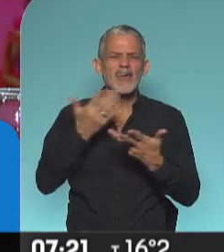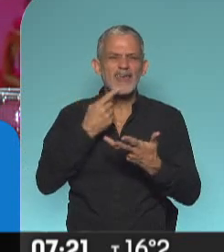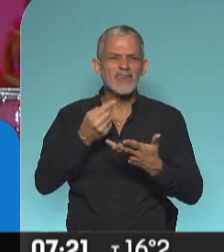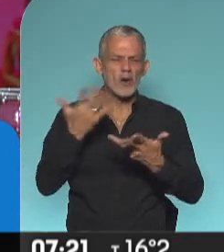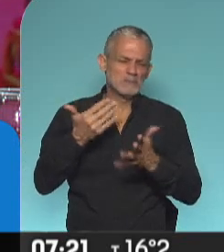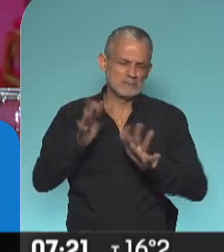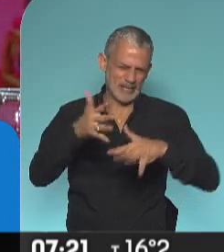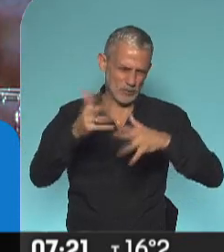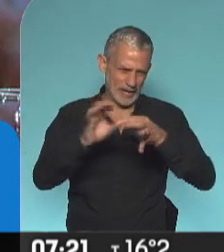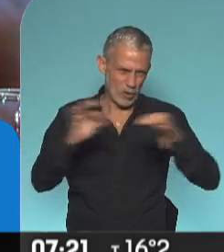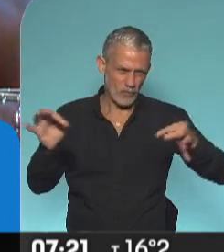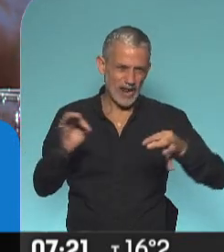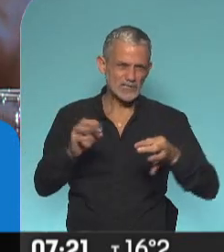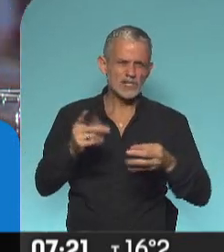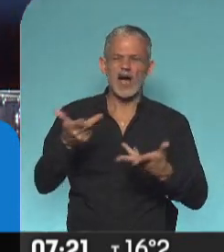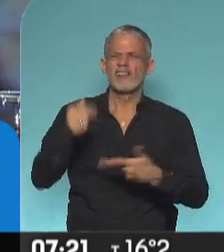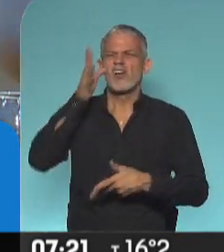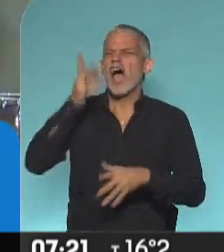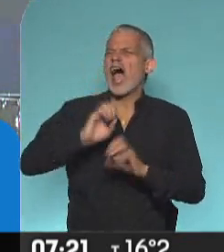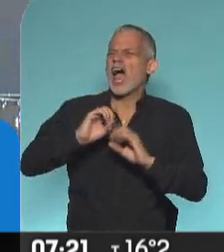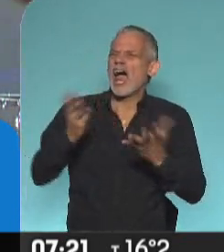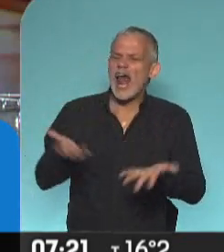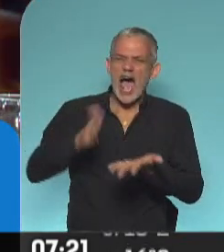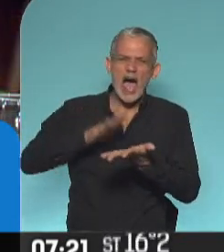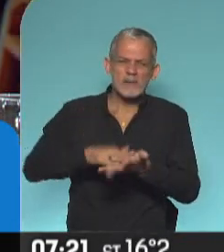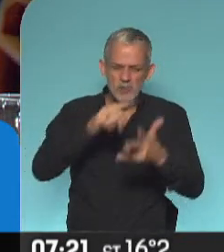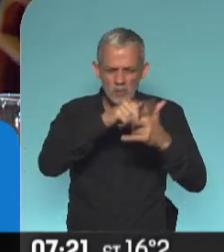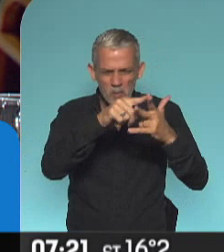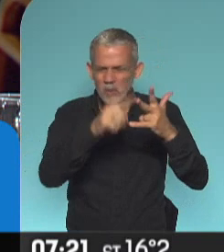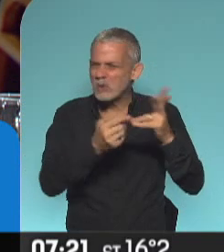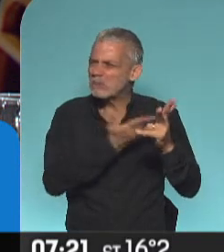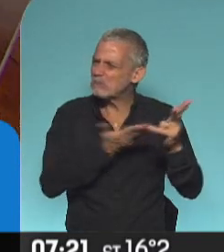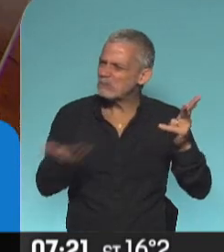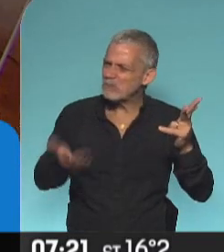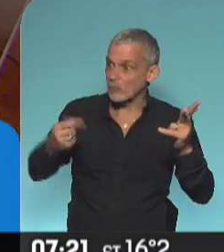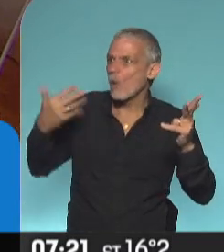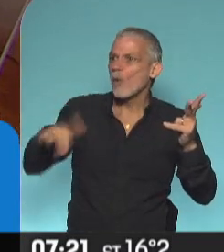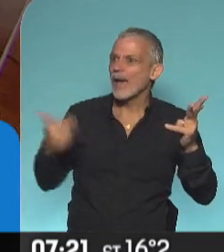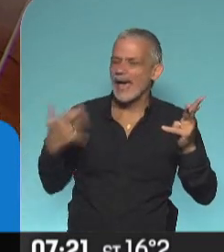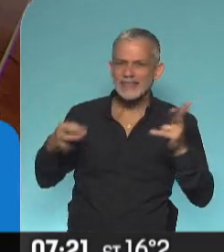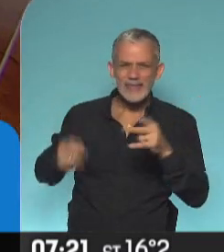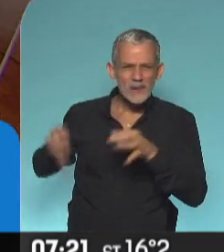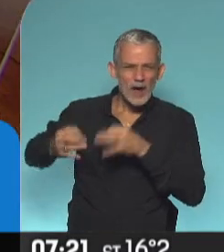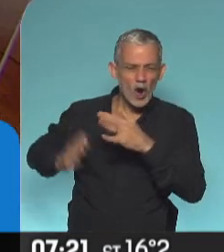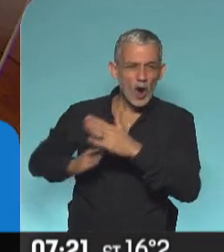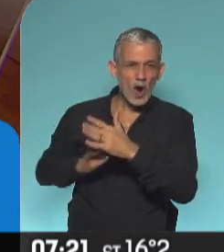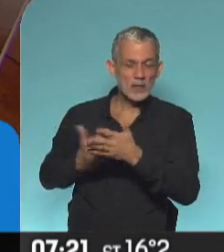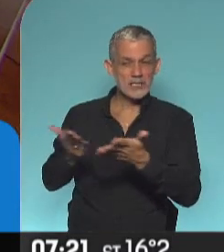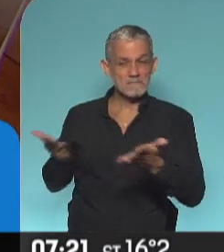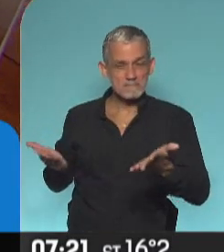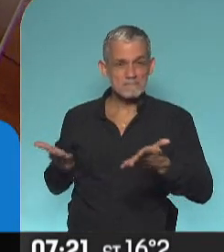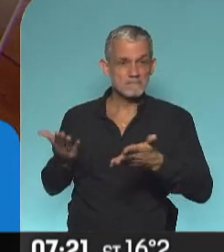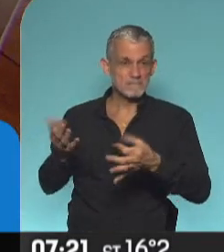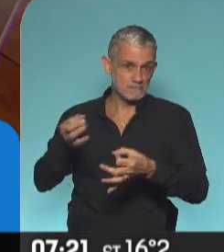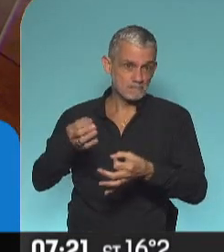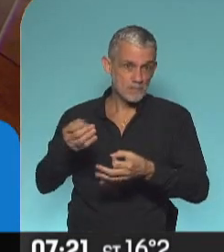palabras más, palabras menos. ¿Era tan grave el tema como para que la Corte lo tomara de una manera tan urgente? Justamente la Corte, lo que nos decía